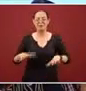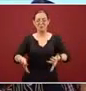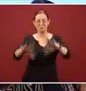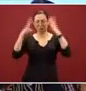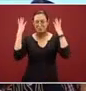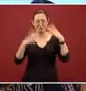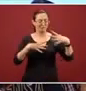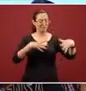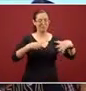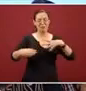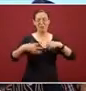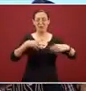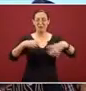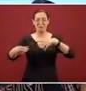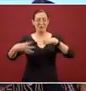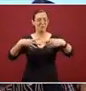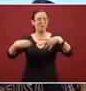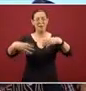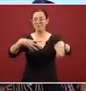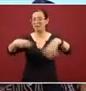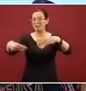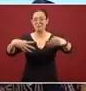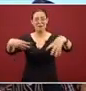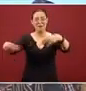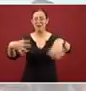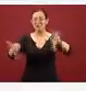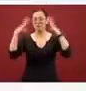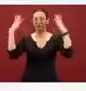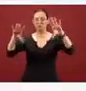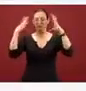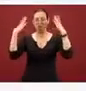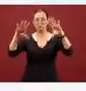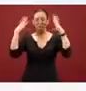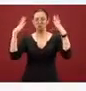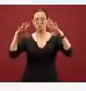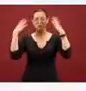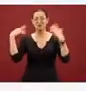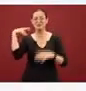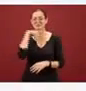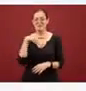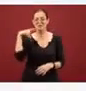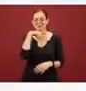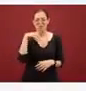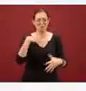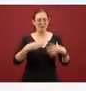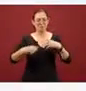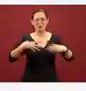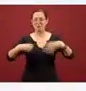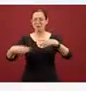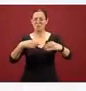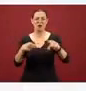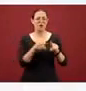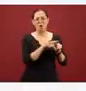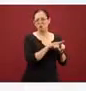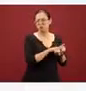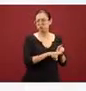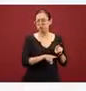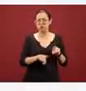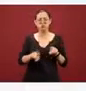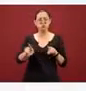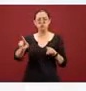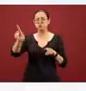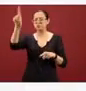rápido, y cada vez más rápido, y cada vez más rápido, y cada vez más rápido en el número de casos que se